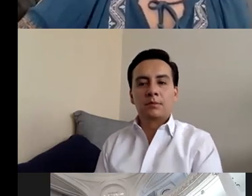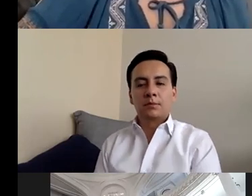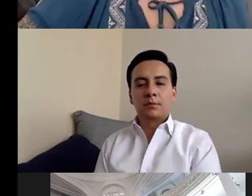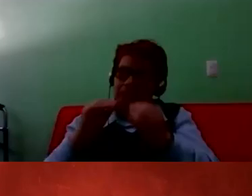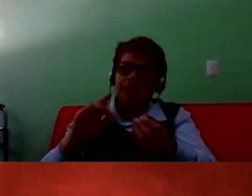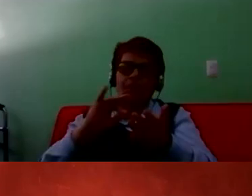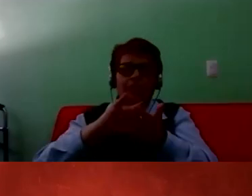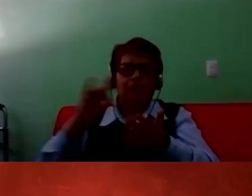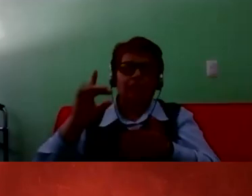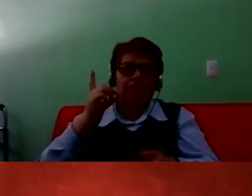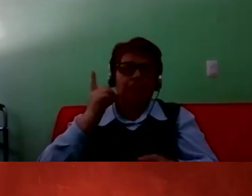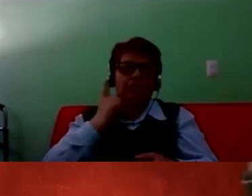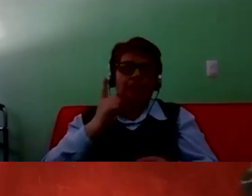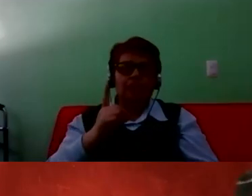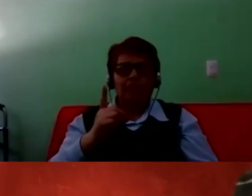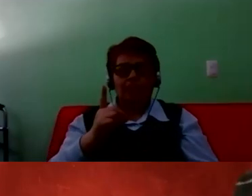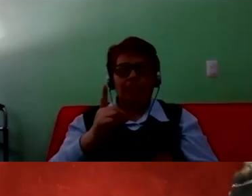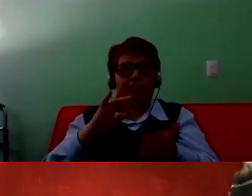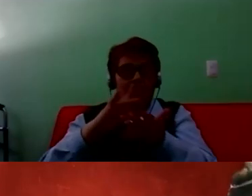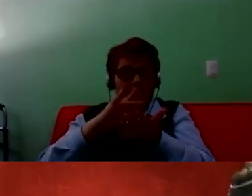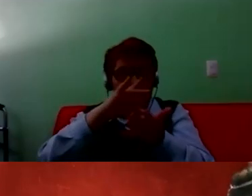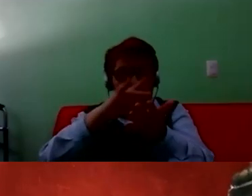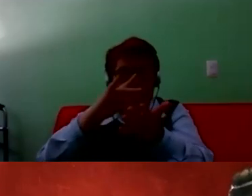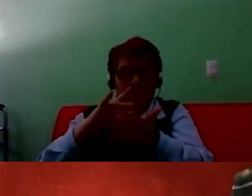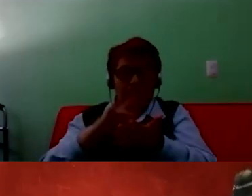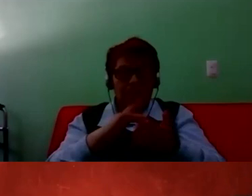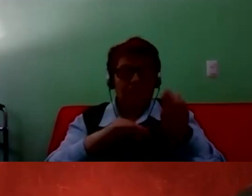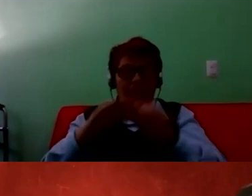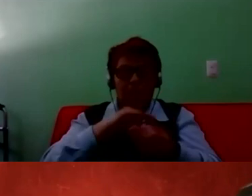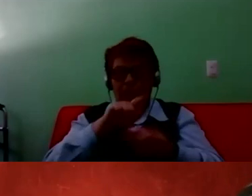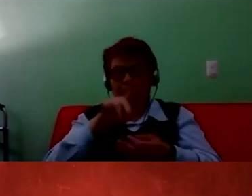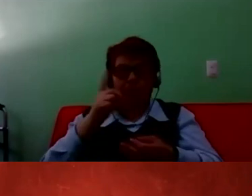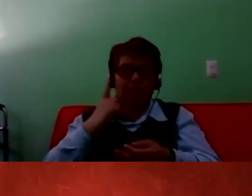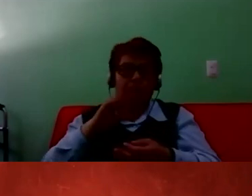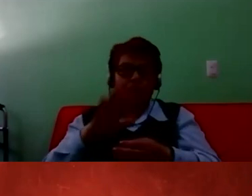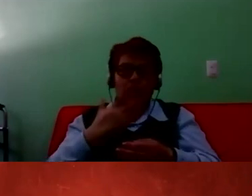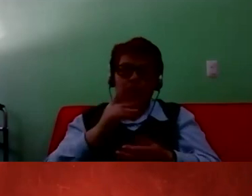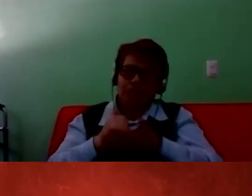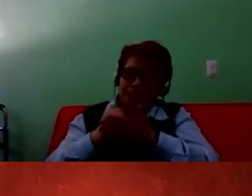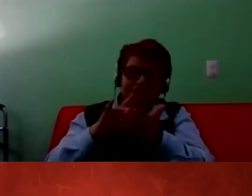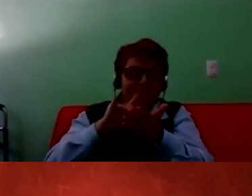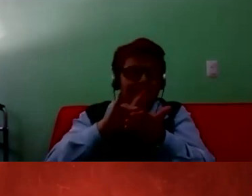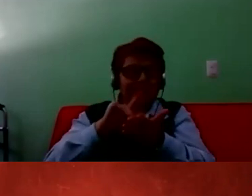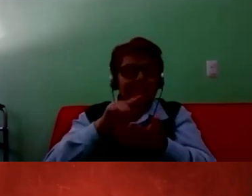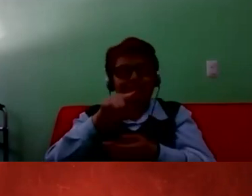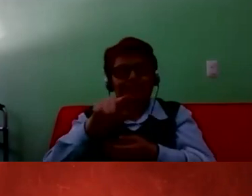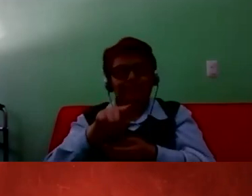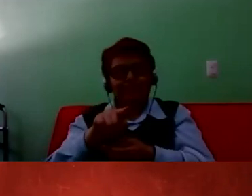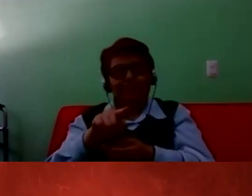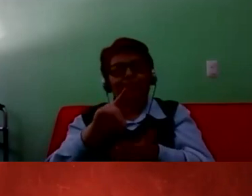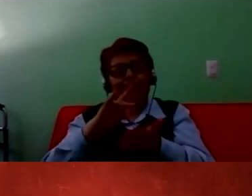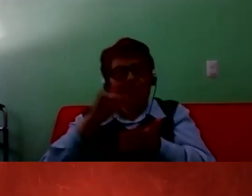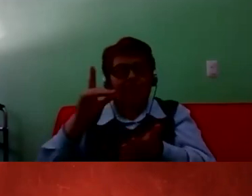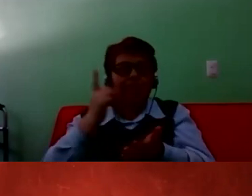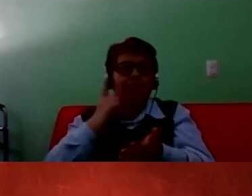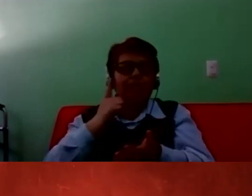Muchísimas gracias, diputado. Gracias, diputadas y diputados, por el respaldo y apoyo. Gracias,